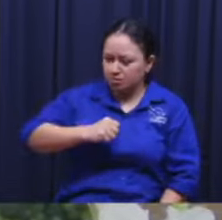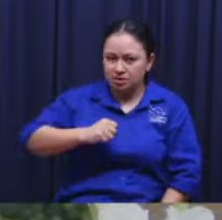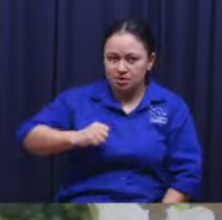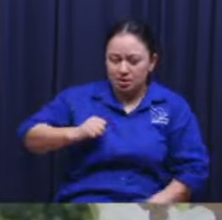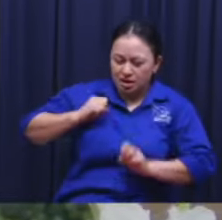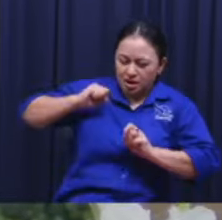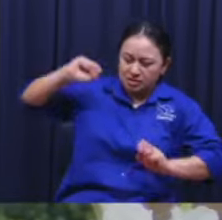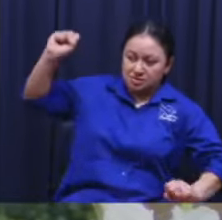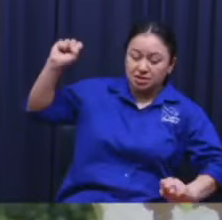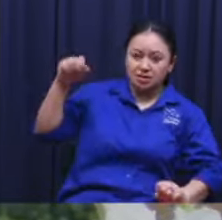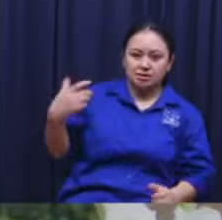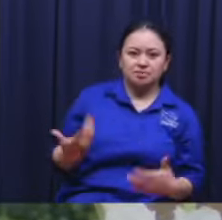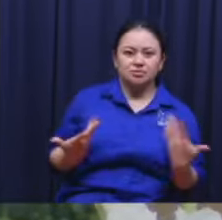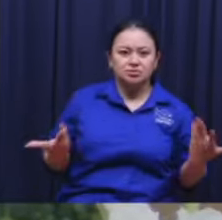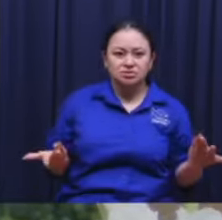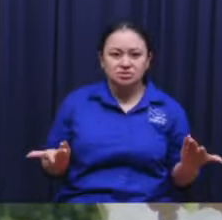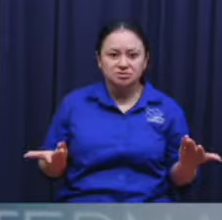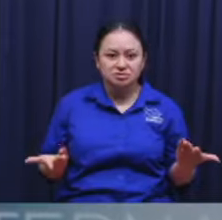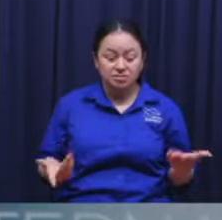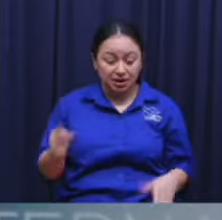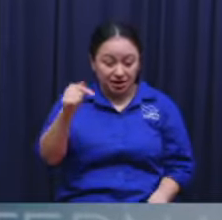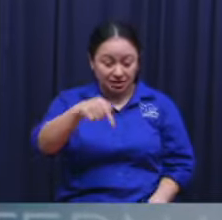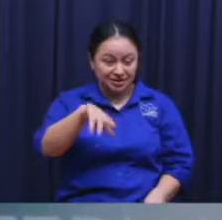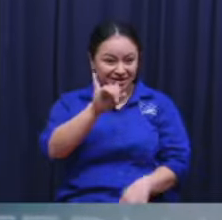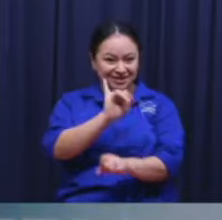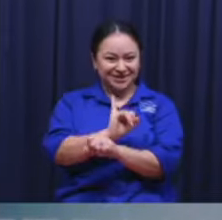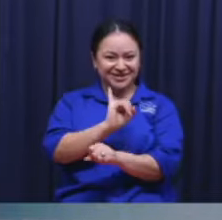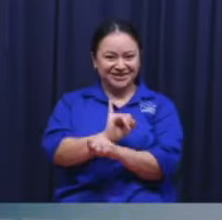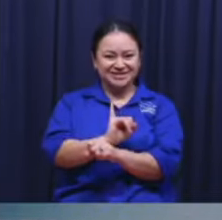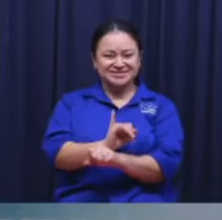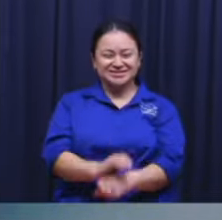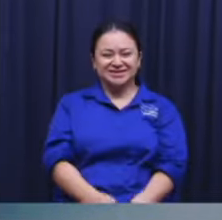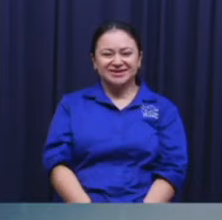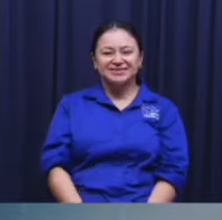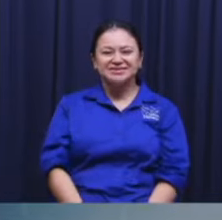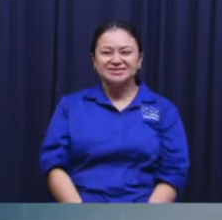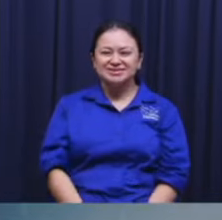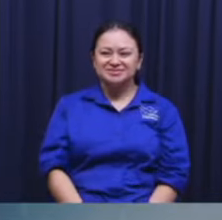Y yo le dije, vos si no podremos aplicar eso en la iglesia.